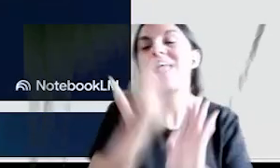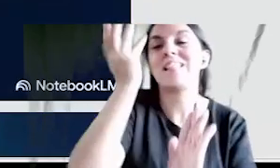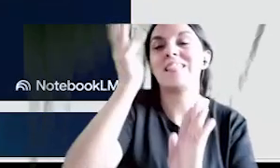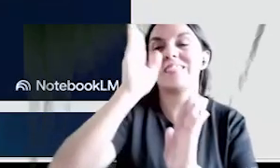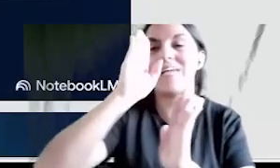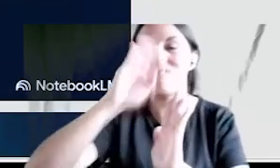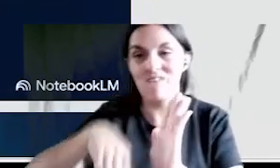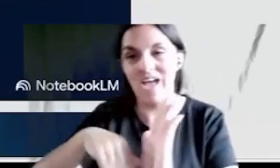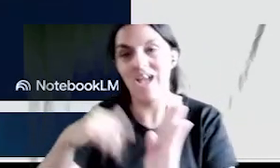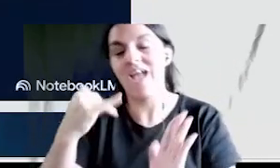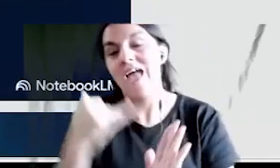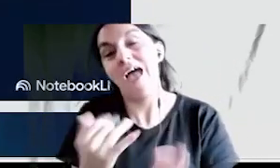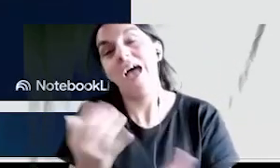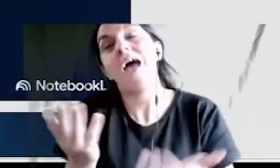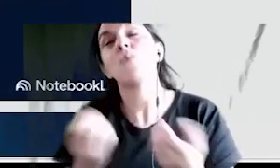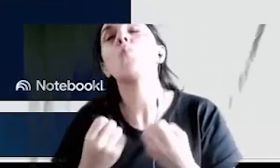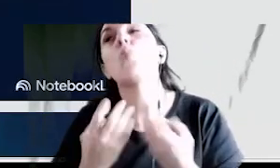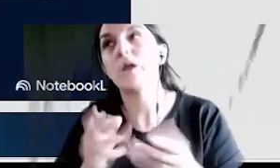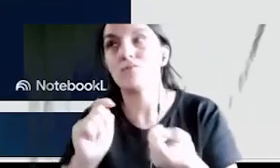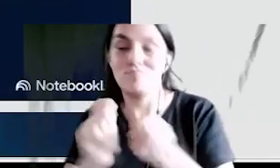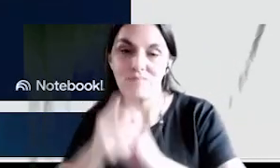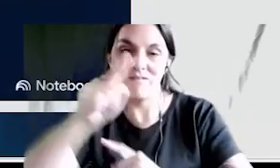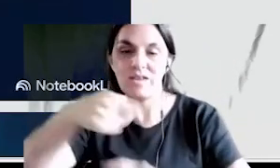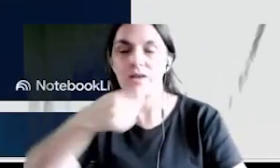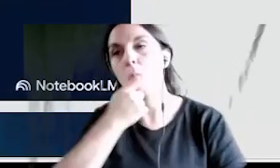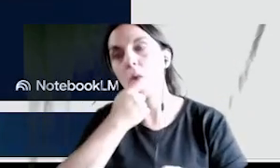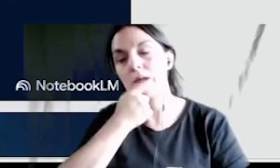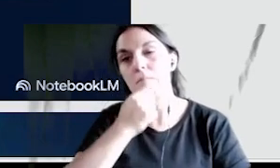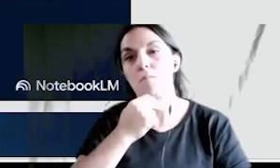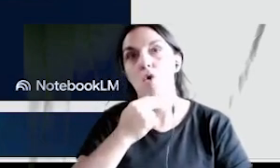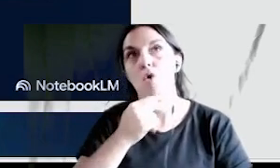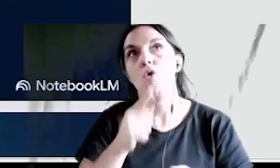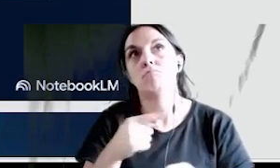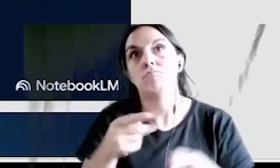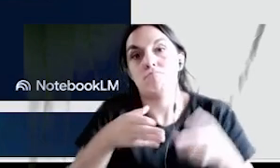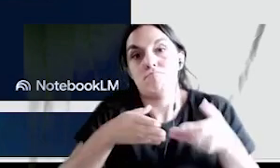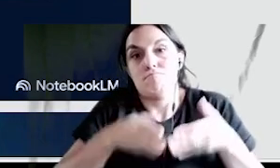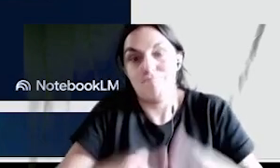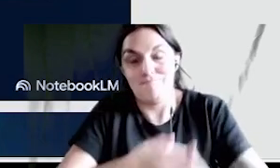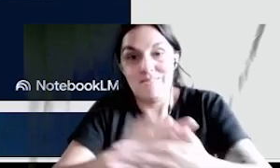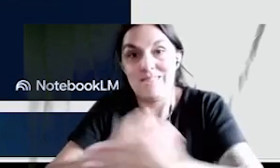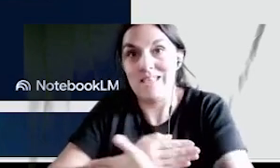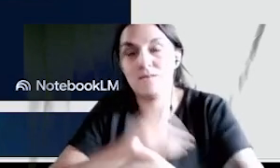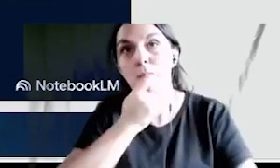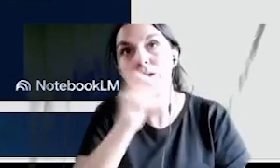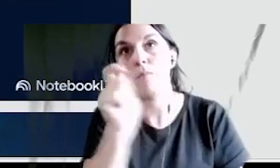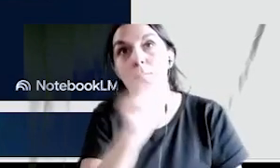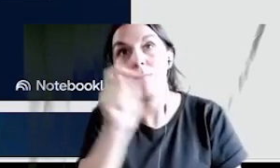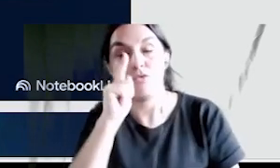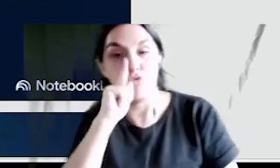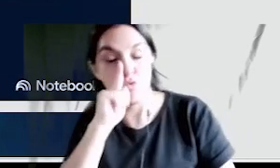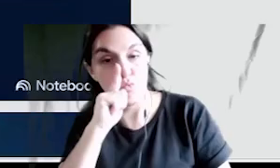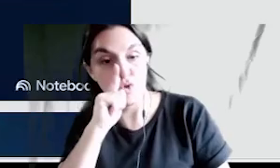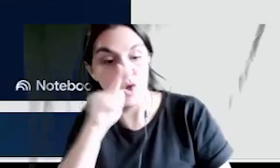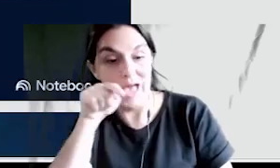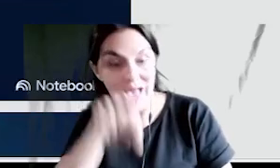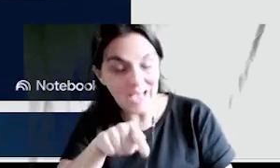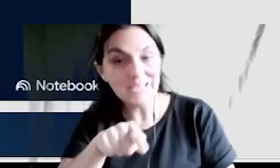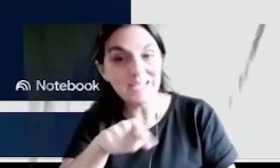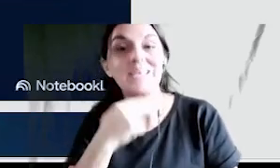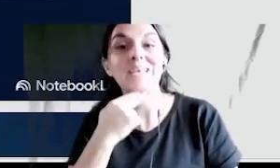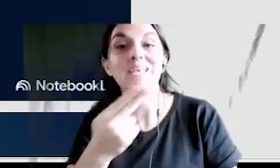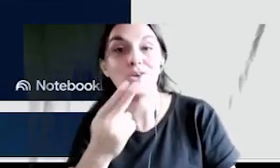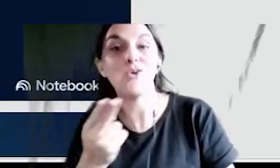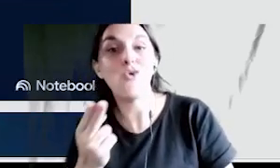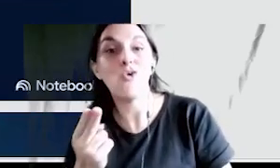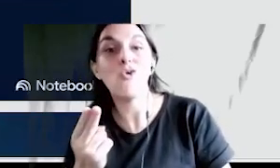baja. Si yo tengo un hijo a mitad del año, en el mes de junio, desde el mes de junio, ese hijo va a